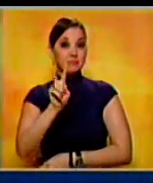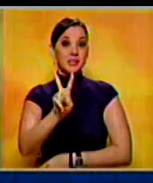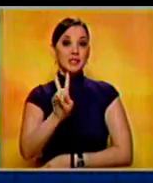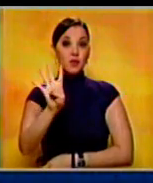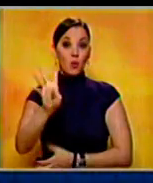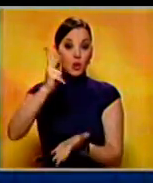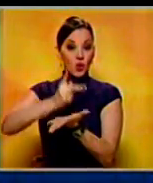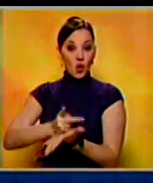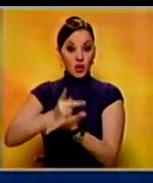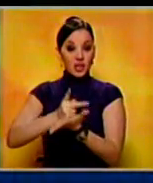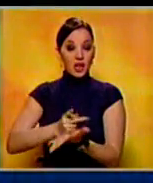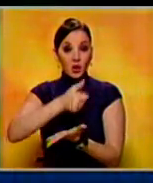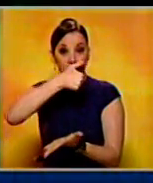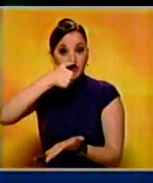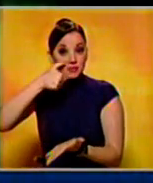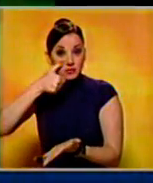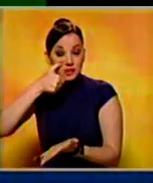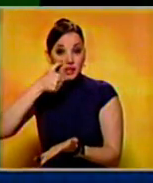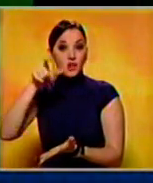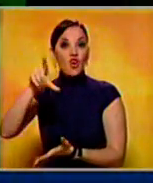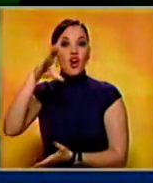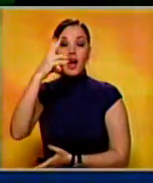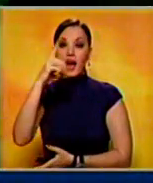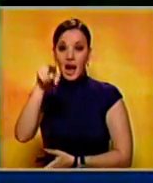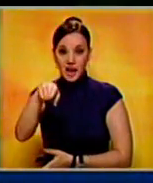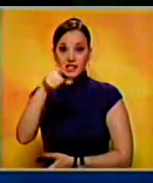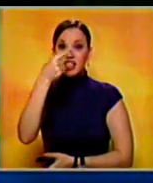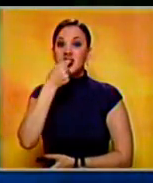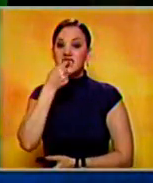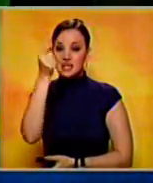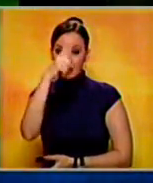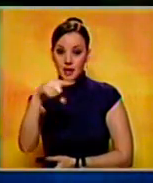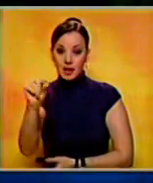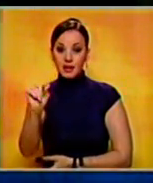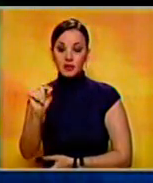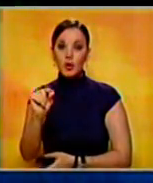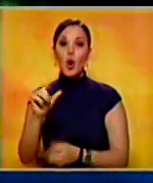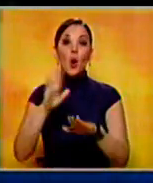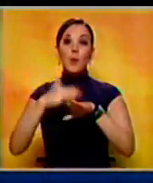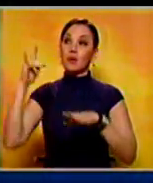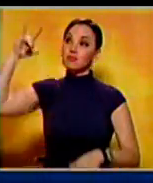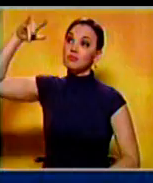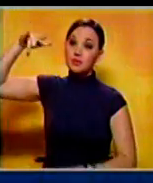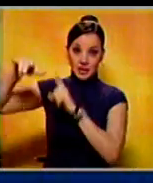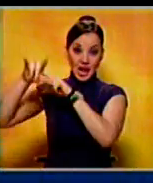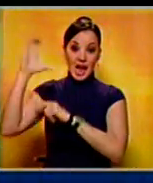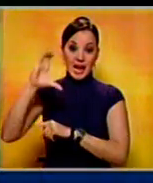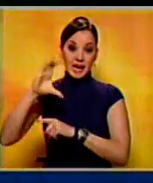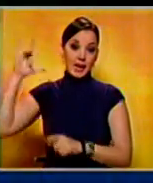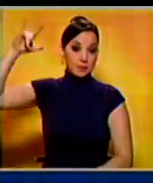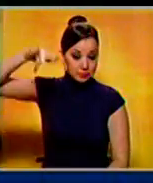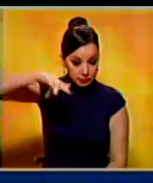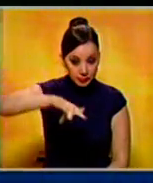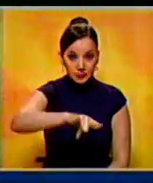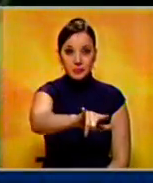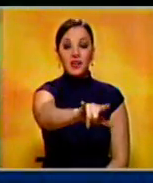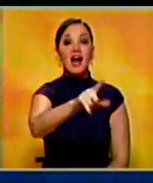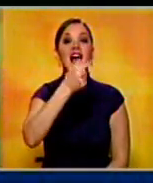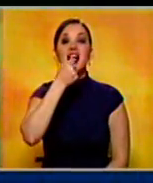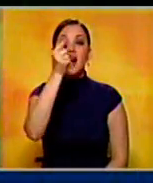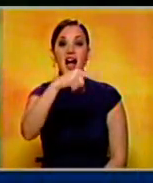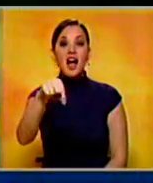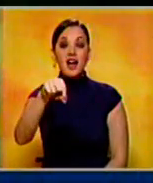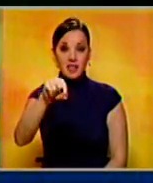cocaína en el aeropuerto de fiumicino en Roma en un vuelo proveniente de Caracas gagliardi fue parte de la delegación que